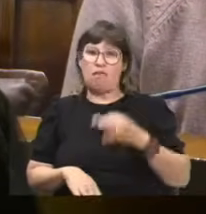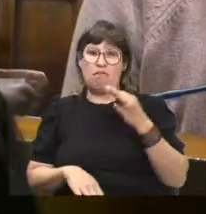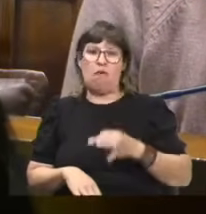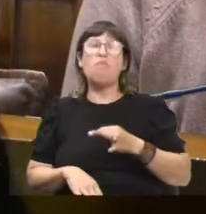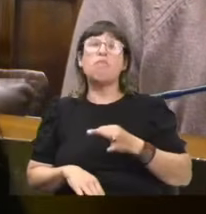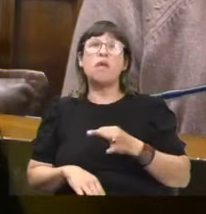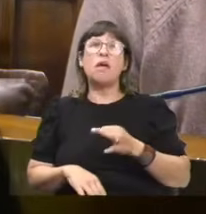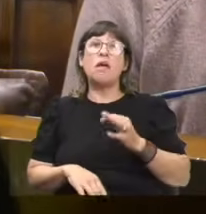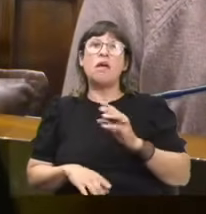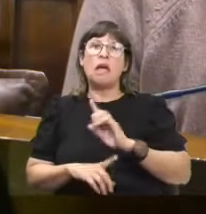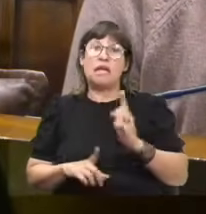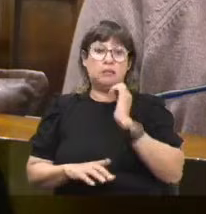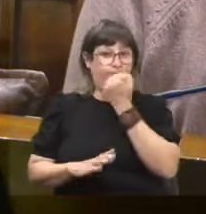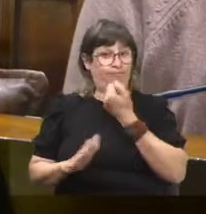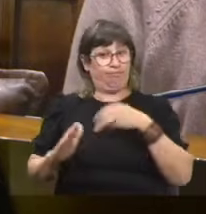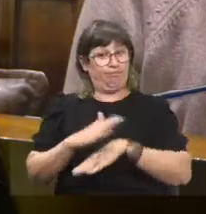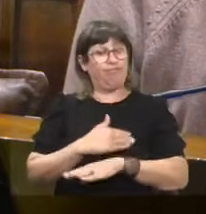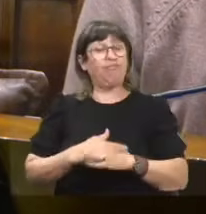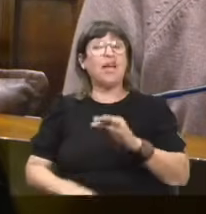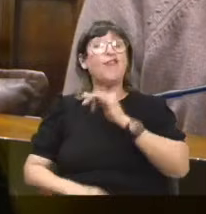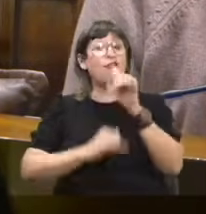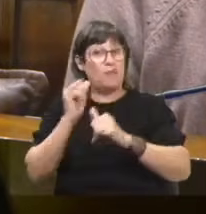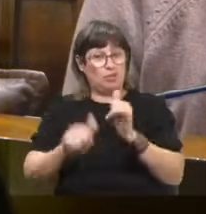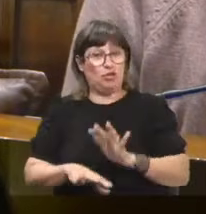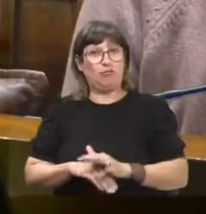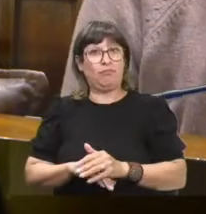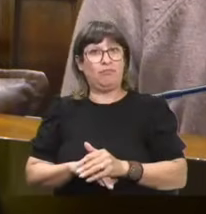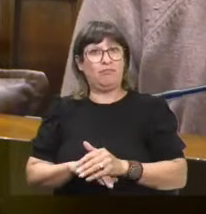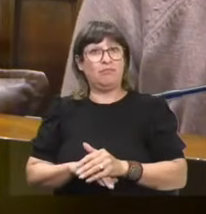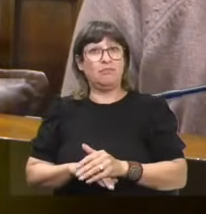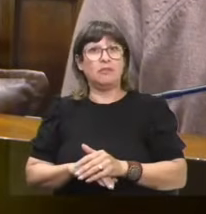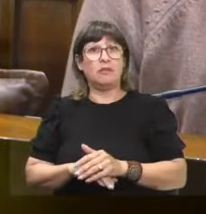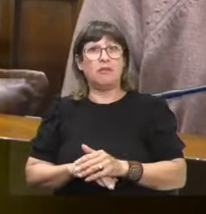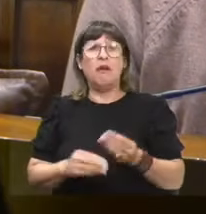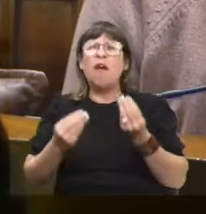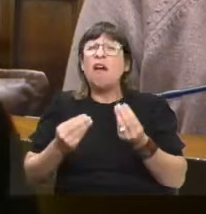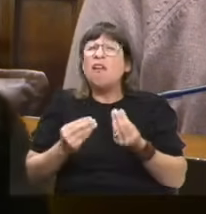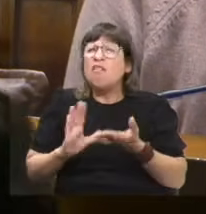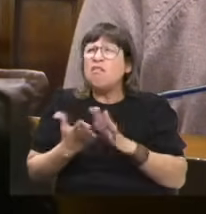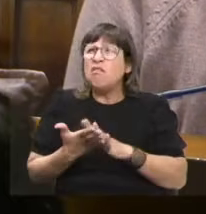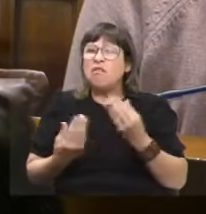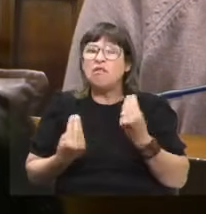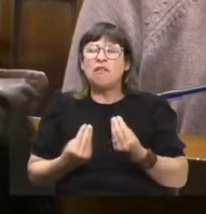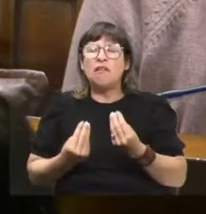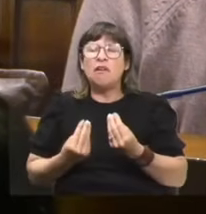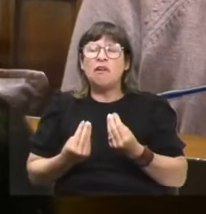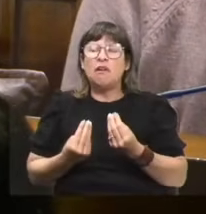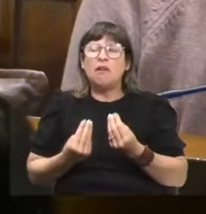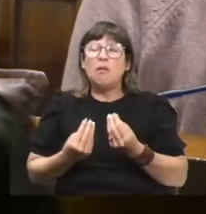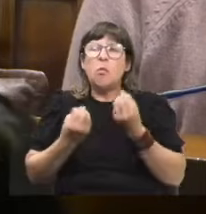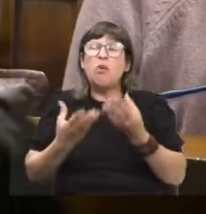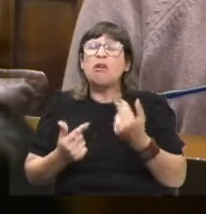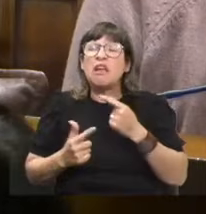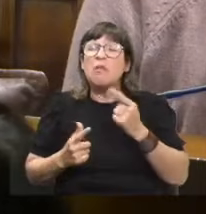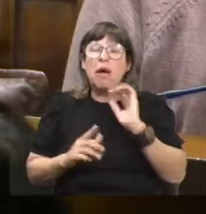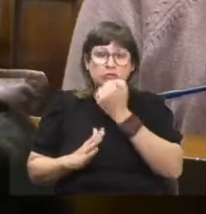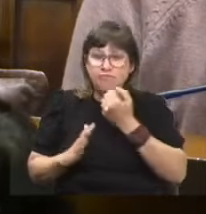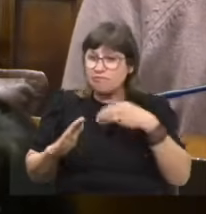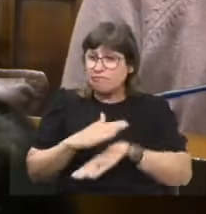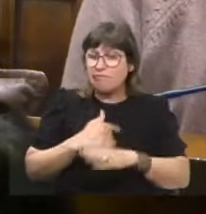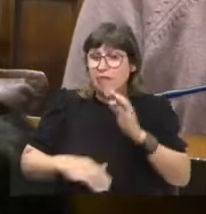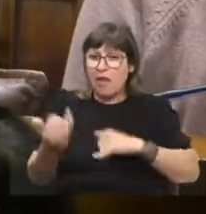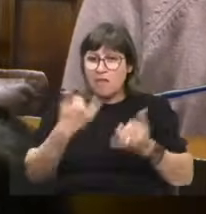haya ocultado información. ¿Qué sentido tendría ocultar información